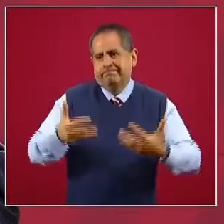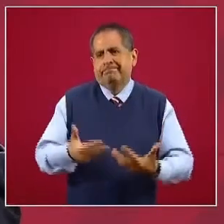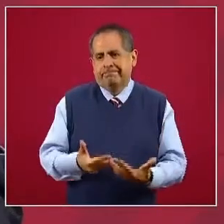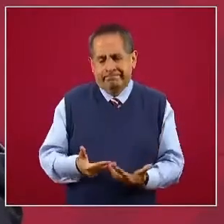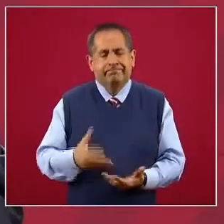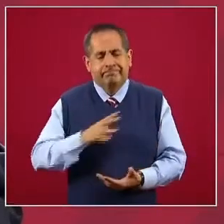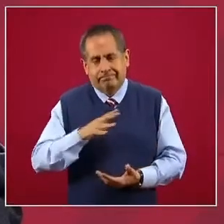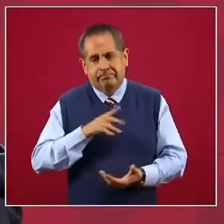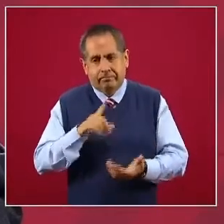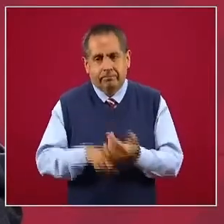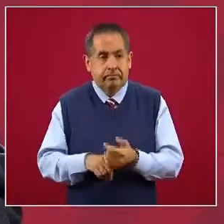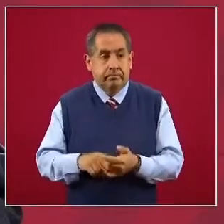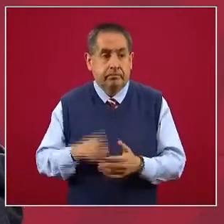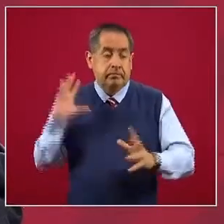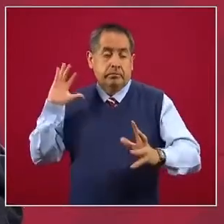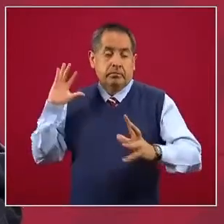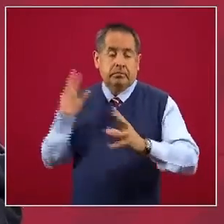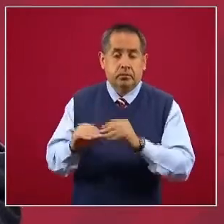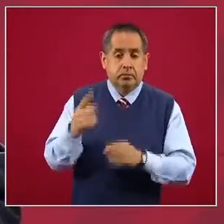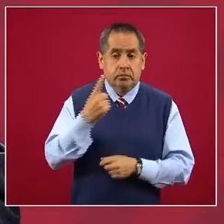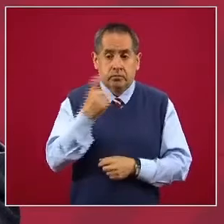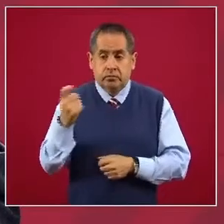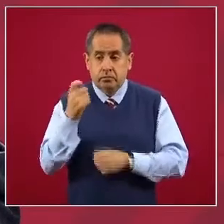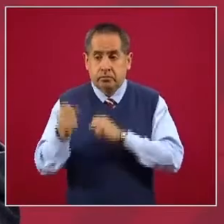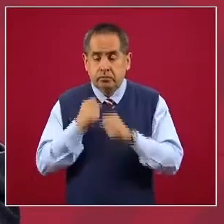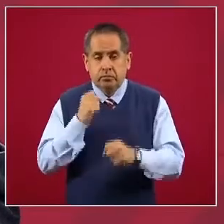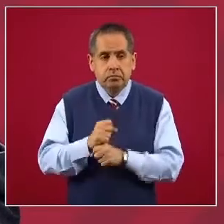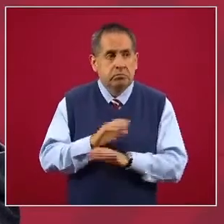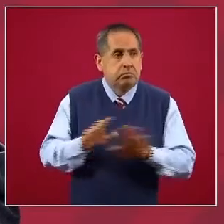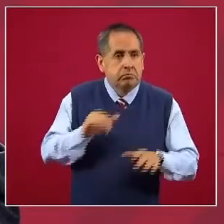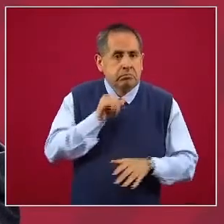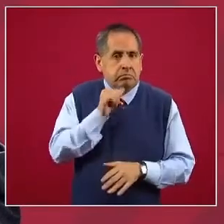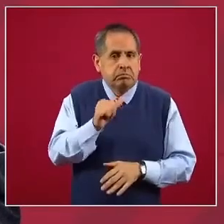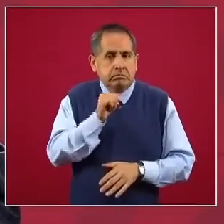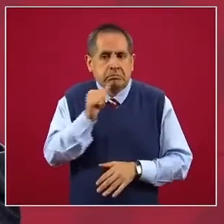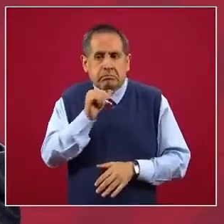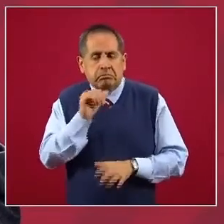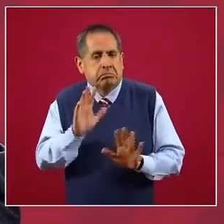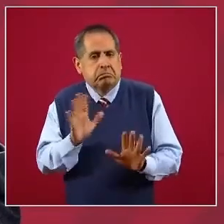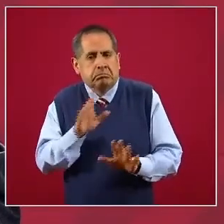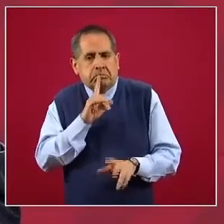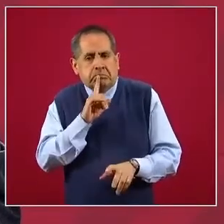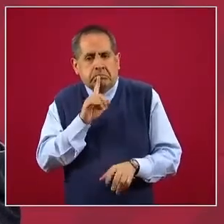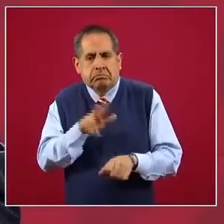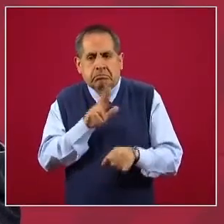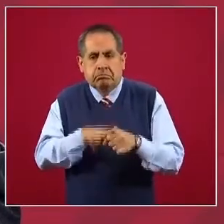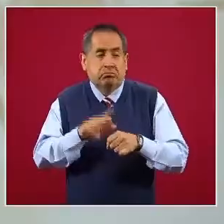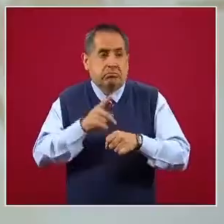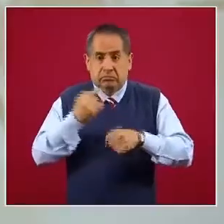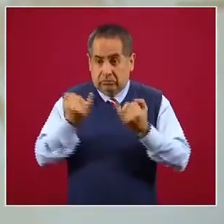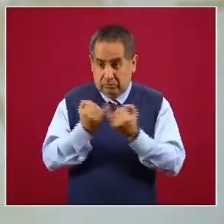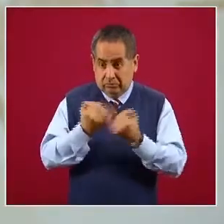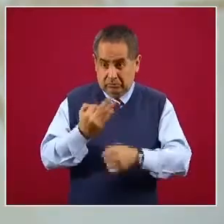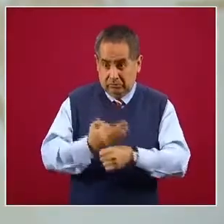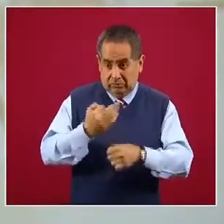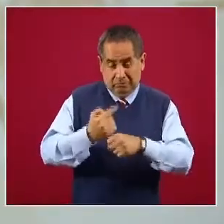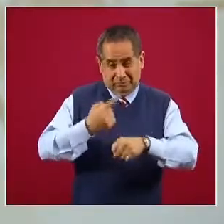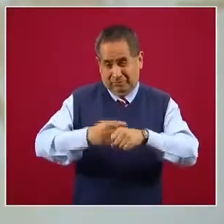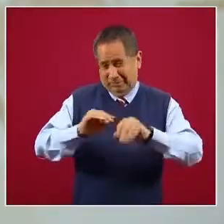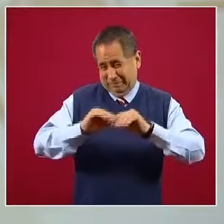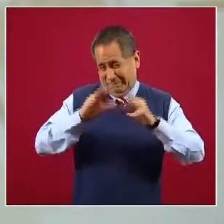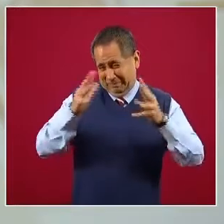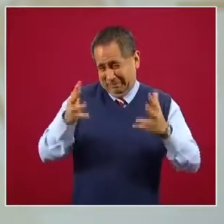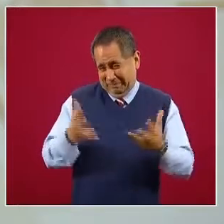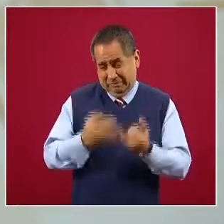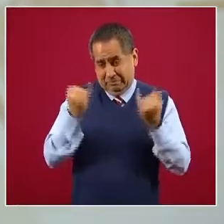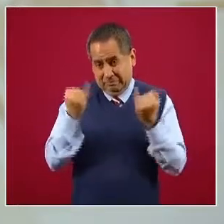a pesar de eso, en 100 años no se había vivido una pandemia con la intensidad que tiene